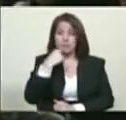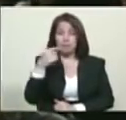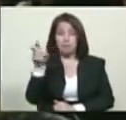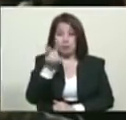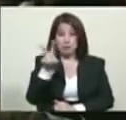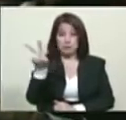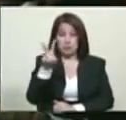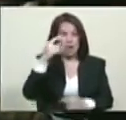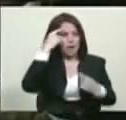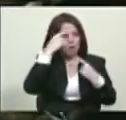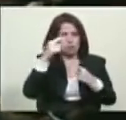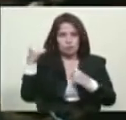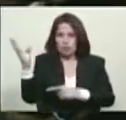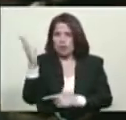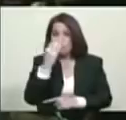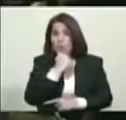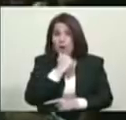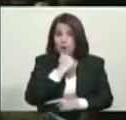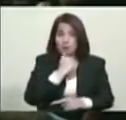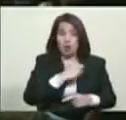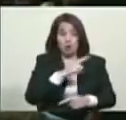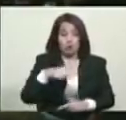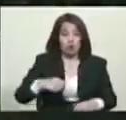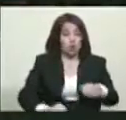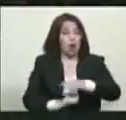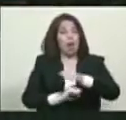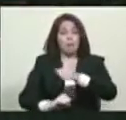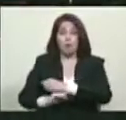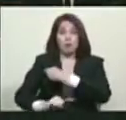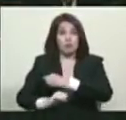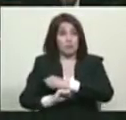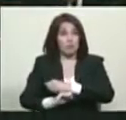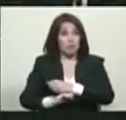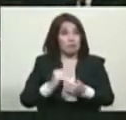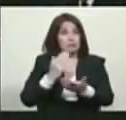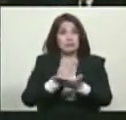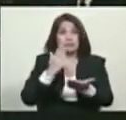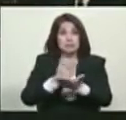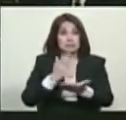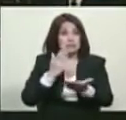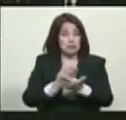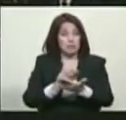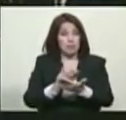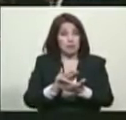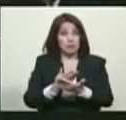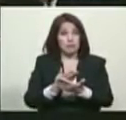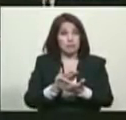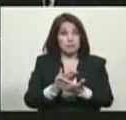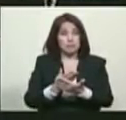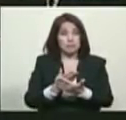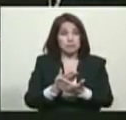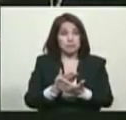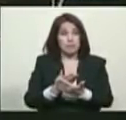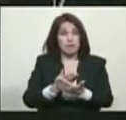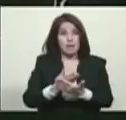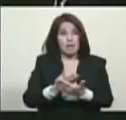no está sola, poniendo como ejemplo la lucha también de la nación de la hermana